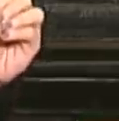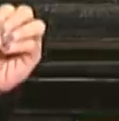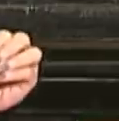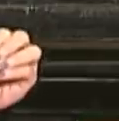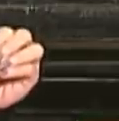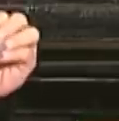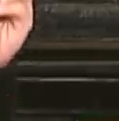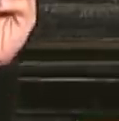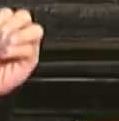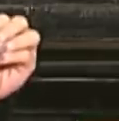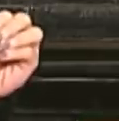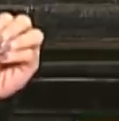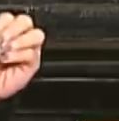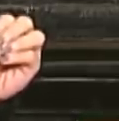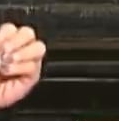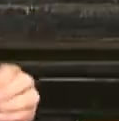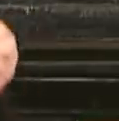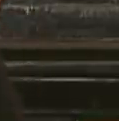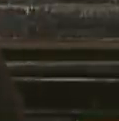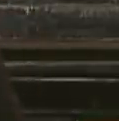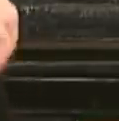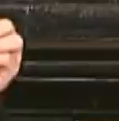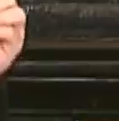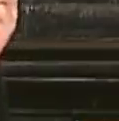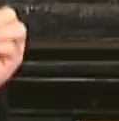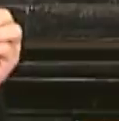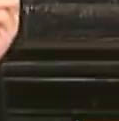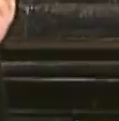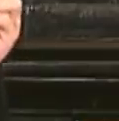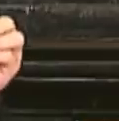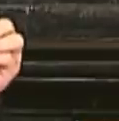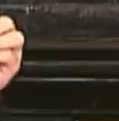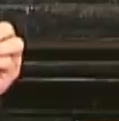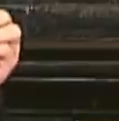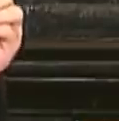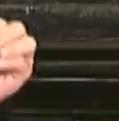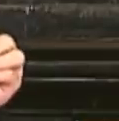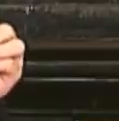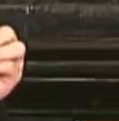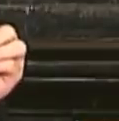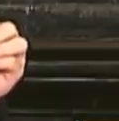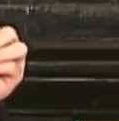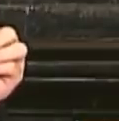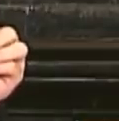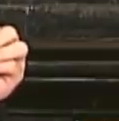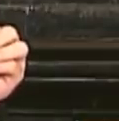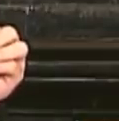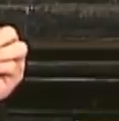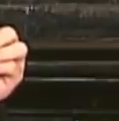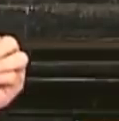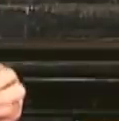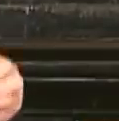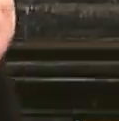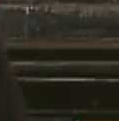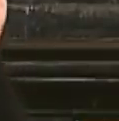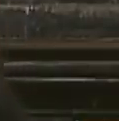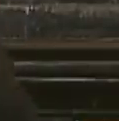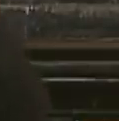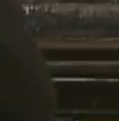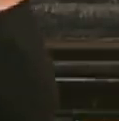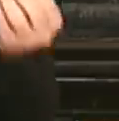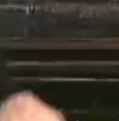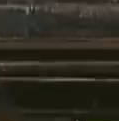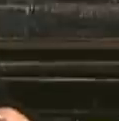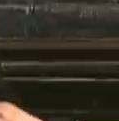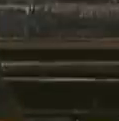las medidas sanitarias y epidemiológicas y la importancia del uso de la mascarilla en este contexto del COVID-19, y